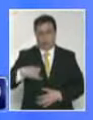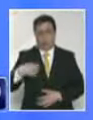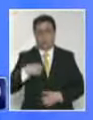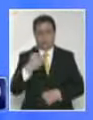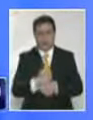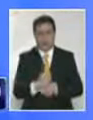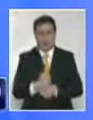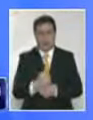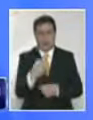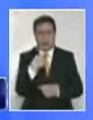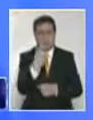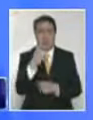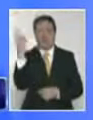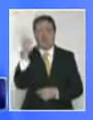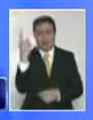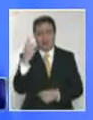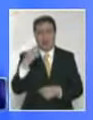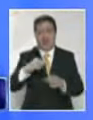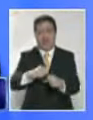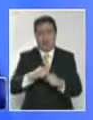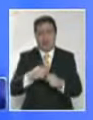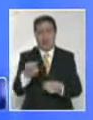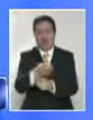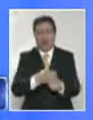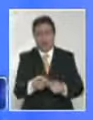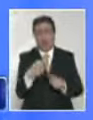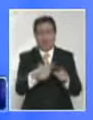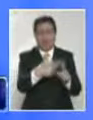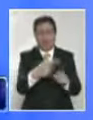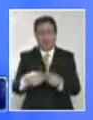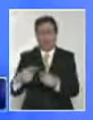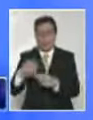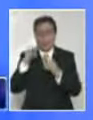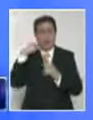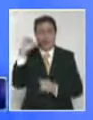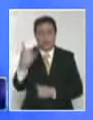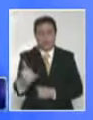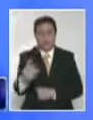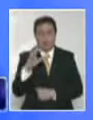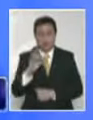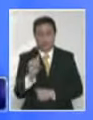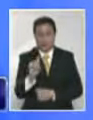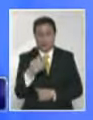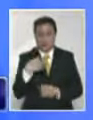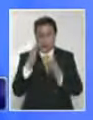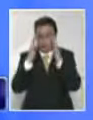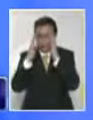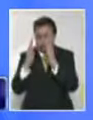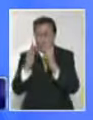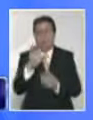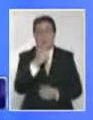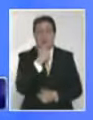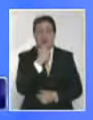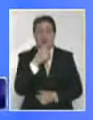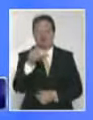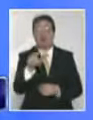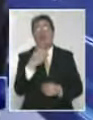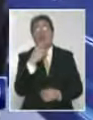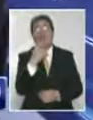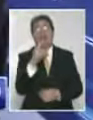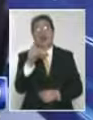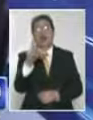cubrí internacional, hípica, economía, eso. Pero siempre tratando de cumplir lo periodístico. Y cubriendo, o sea, la moneda. Cuando la